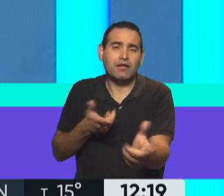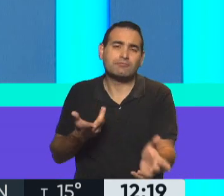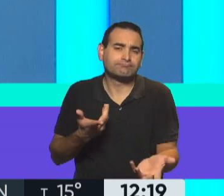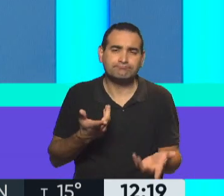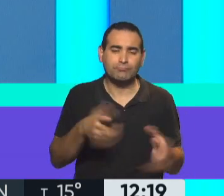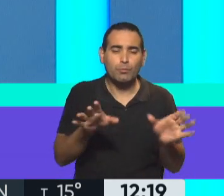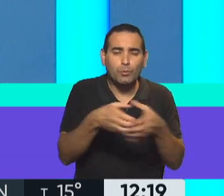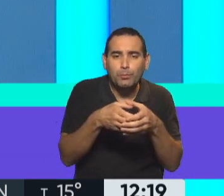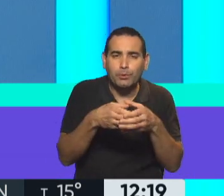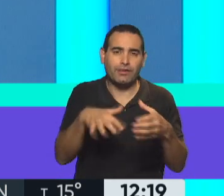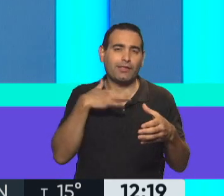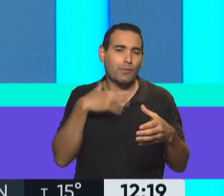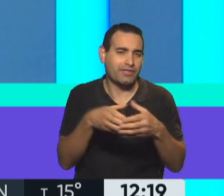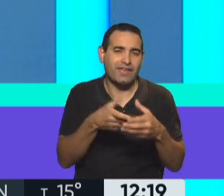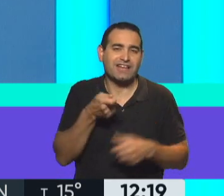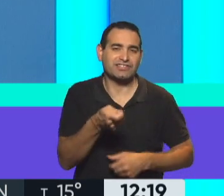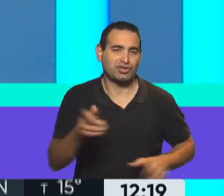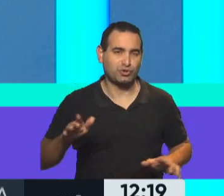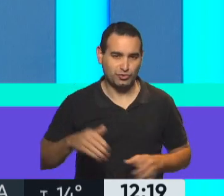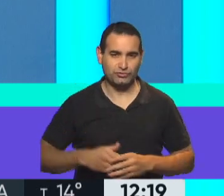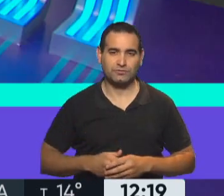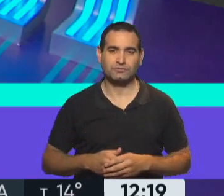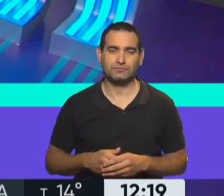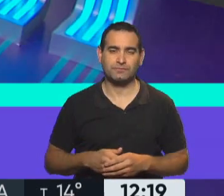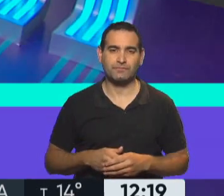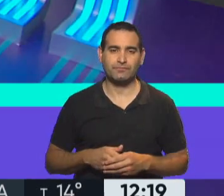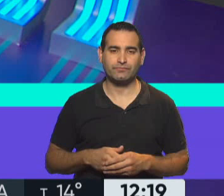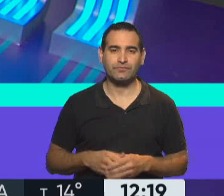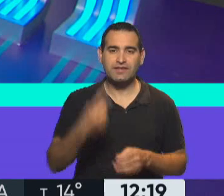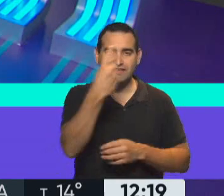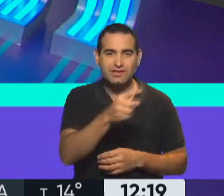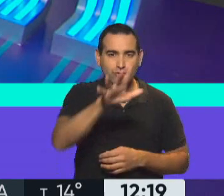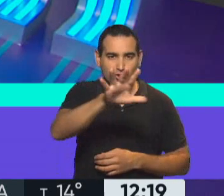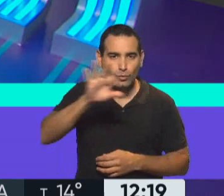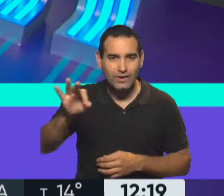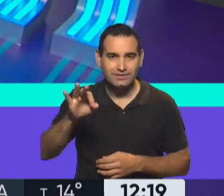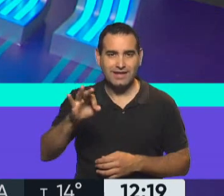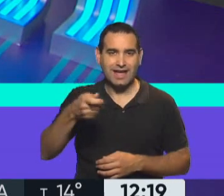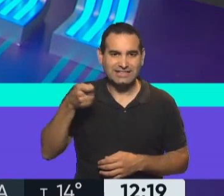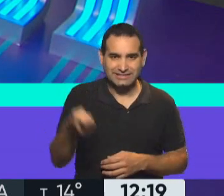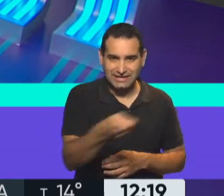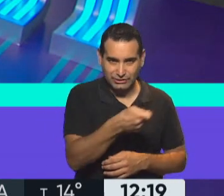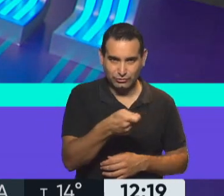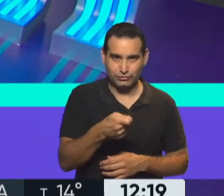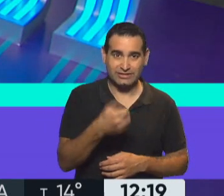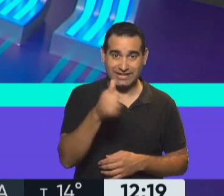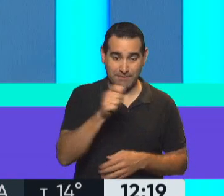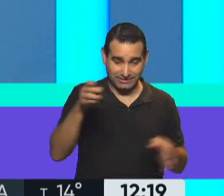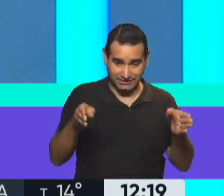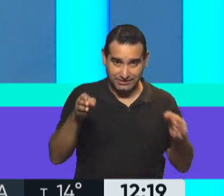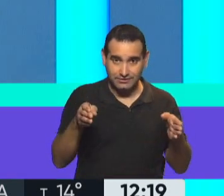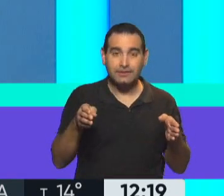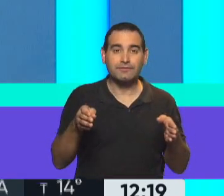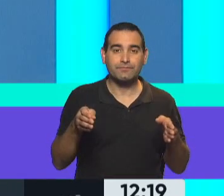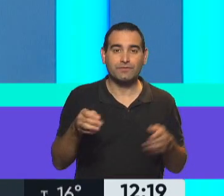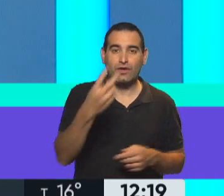simplemente de asesino por ello te repito el dato 150 asesinatos se registraron el primer segmento de año y